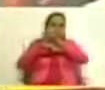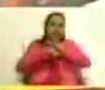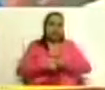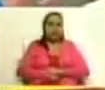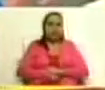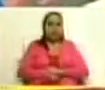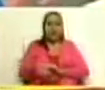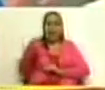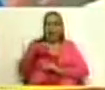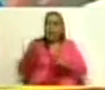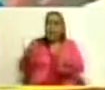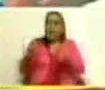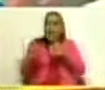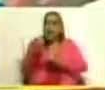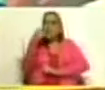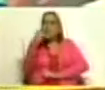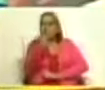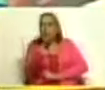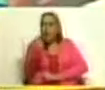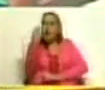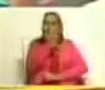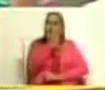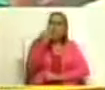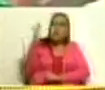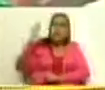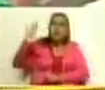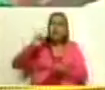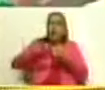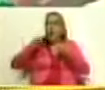Había ganado ofreciendo